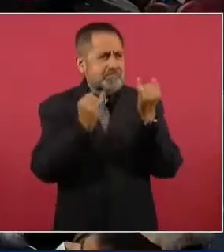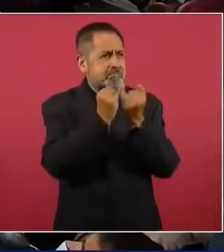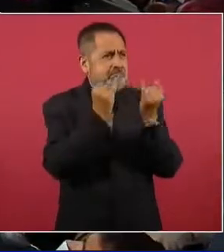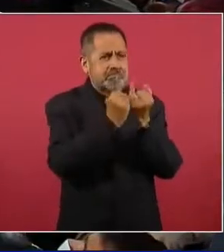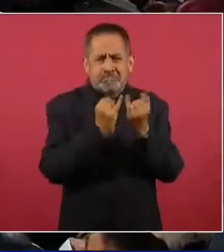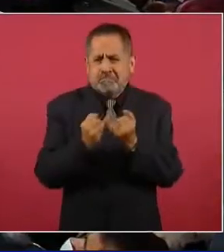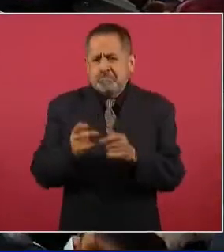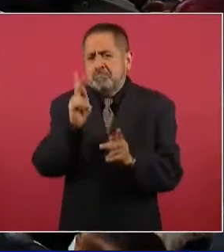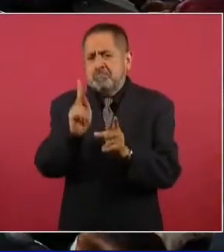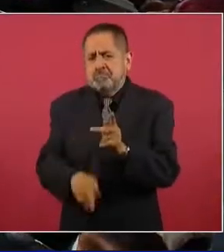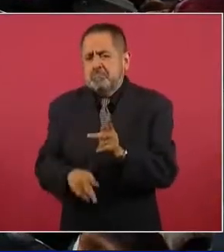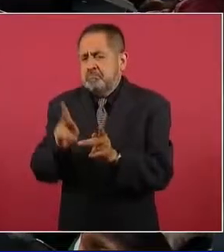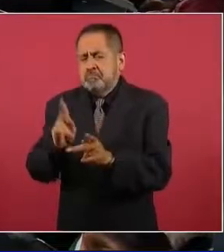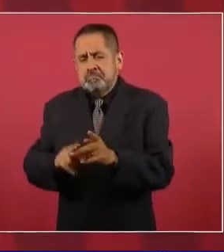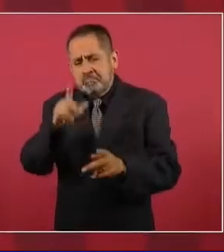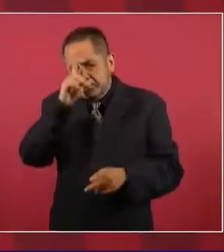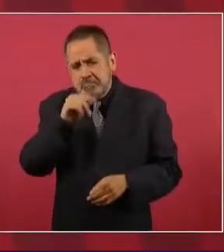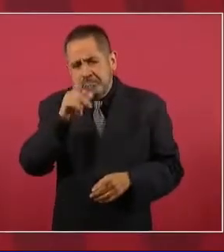por esa